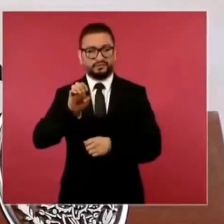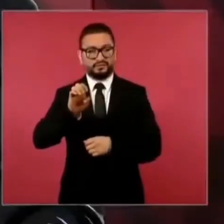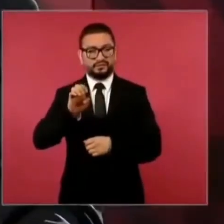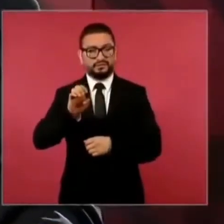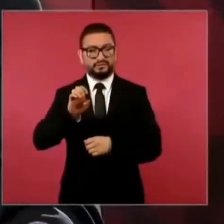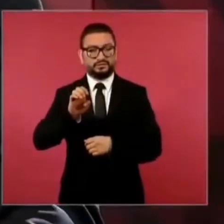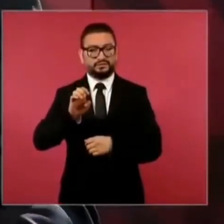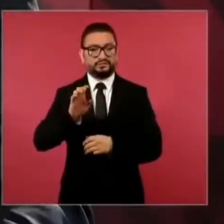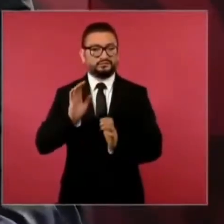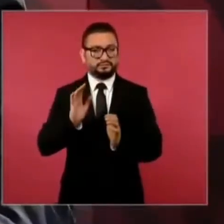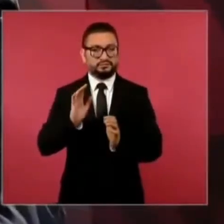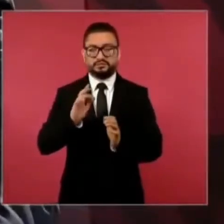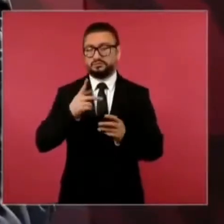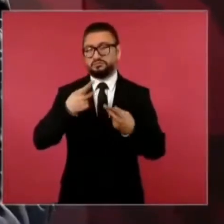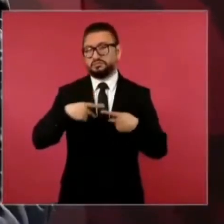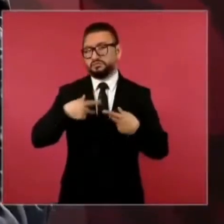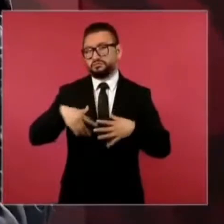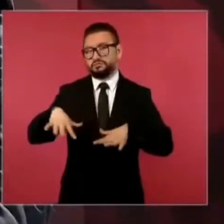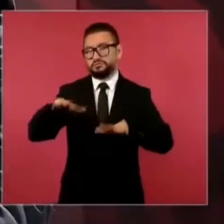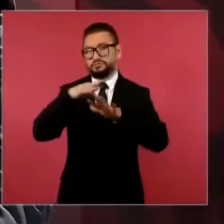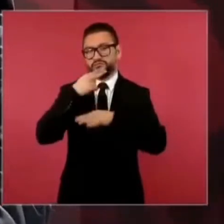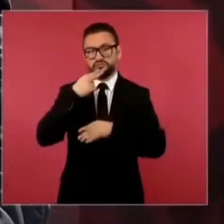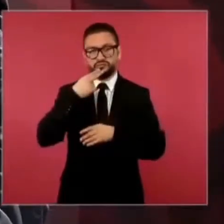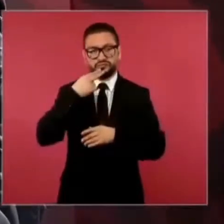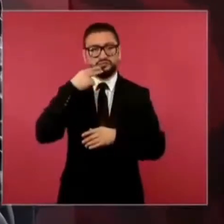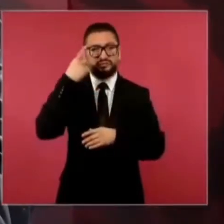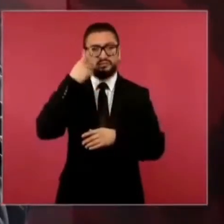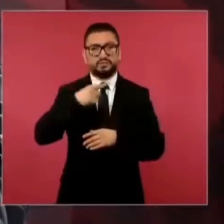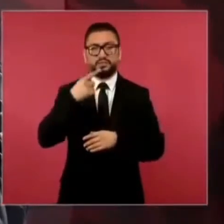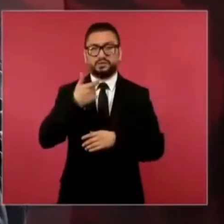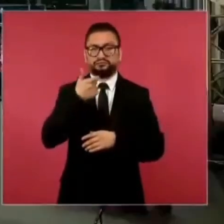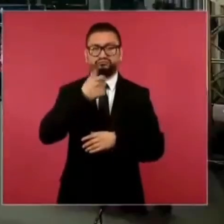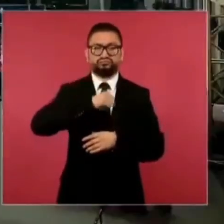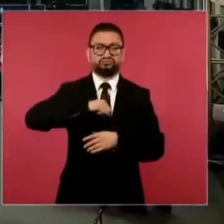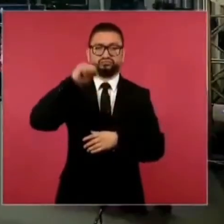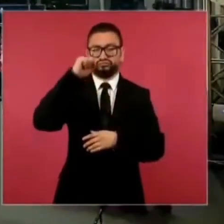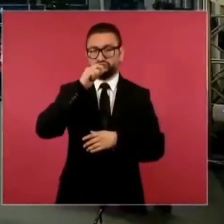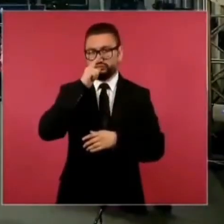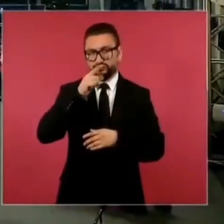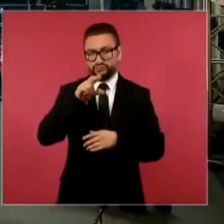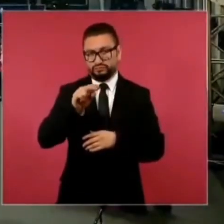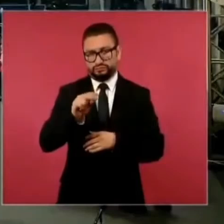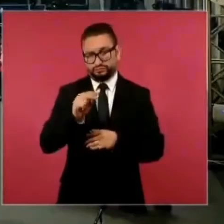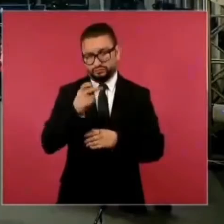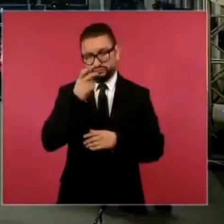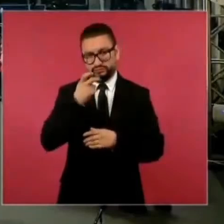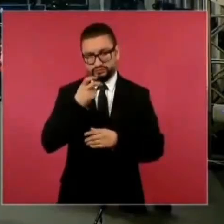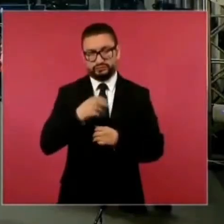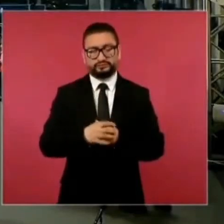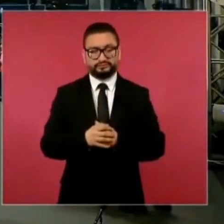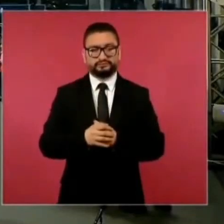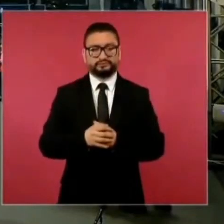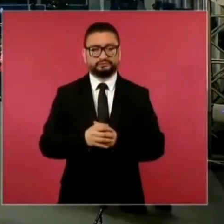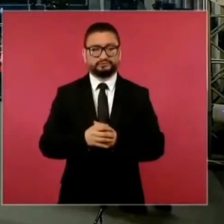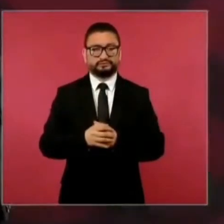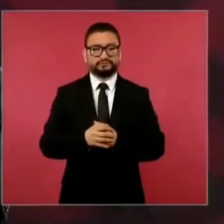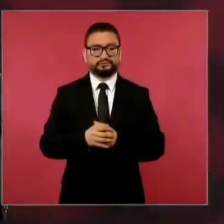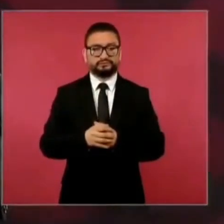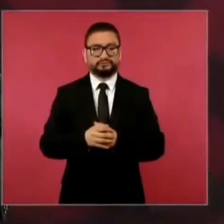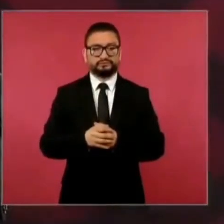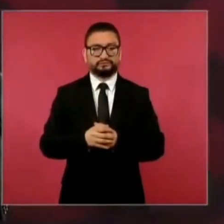de cuentas a los usuarios, para que no paguen más por la luz. Y salió